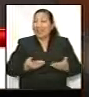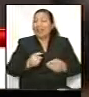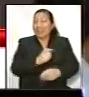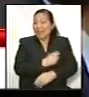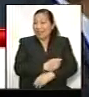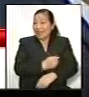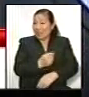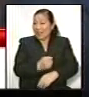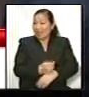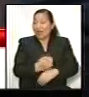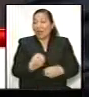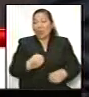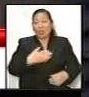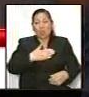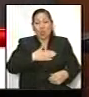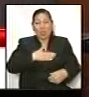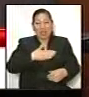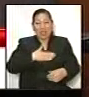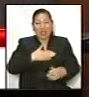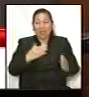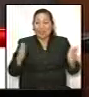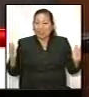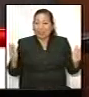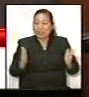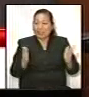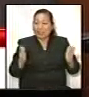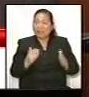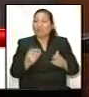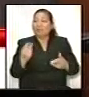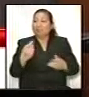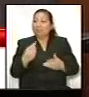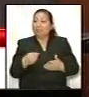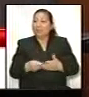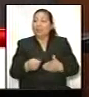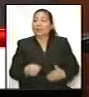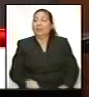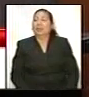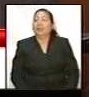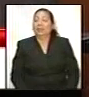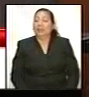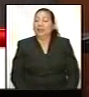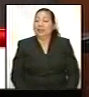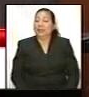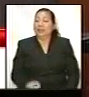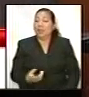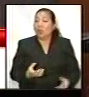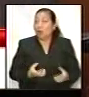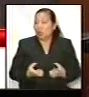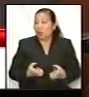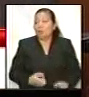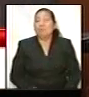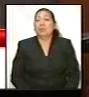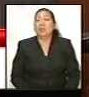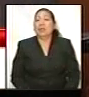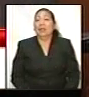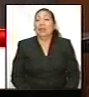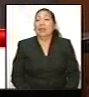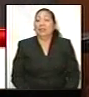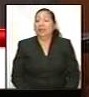Estos empresarios justamente están, y mencionaba la presidenta de la Comisión de Economía,